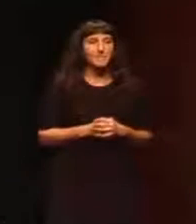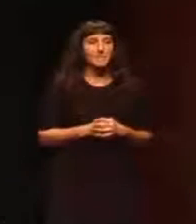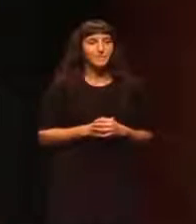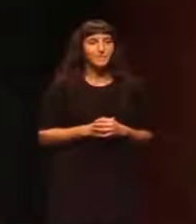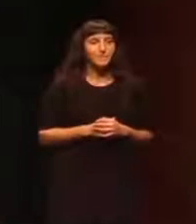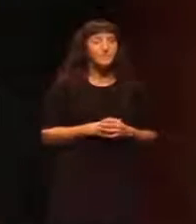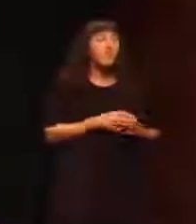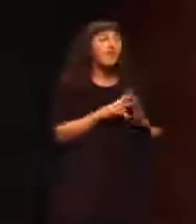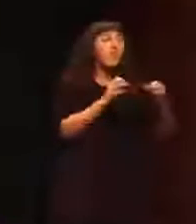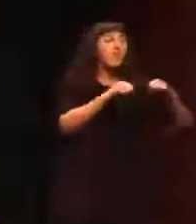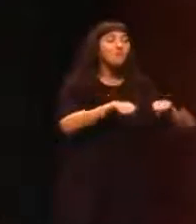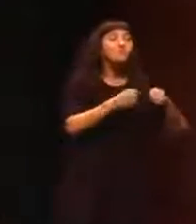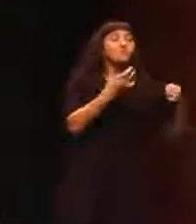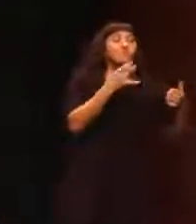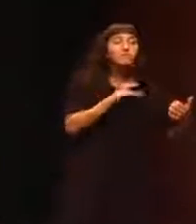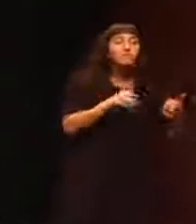Los que